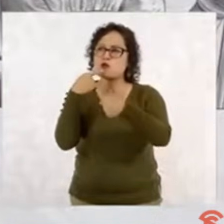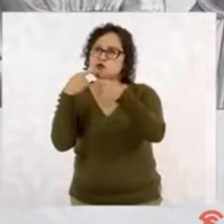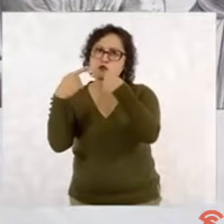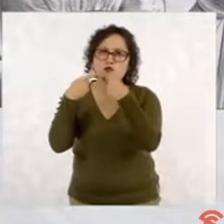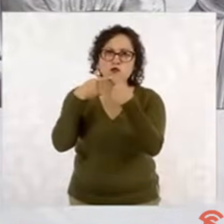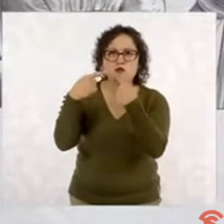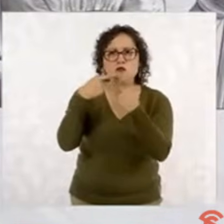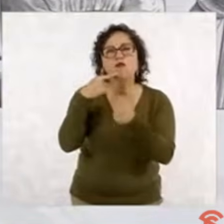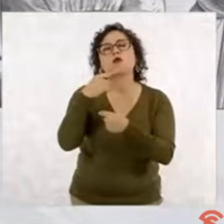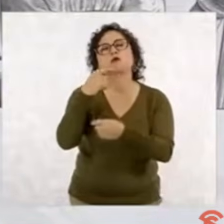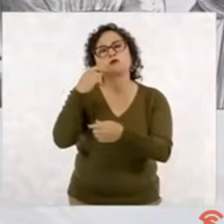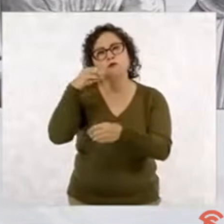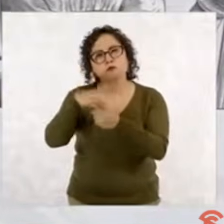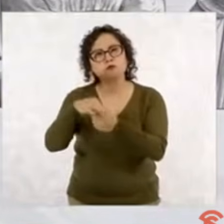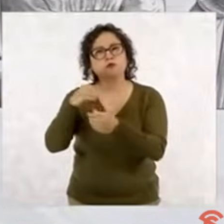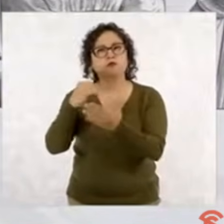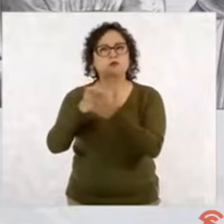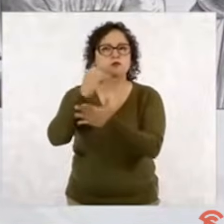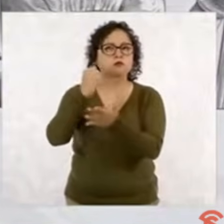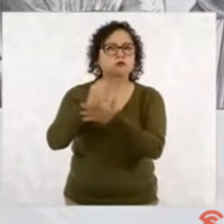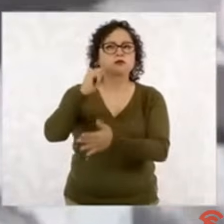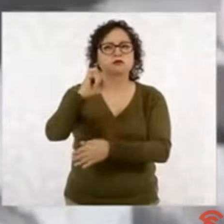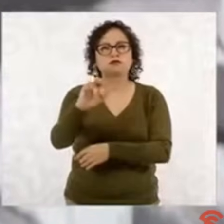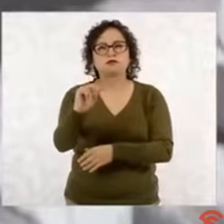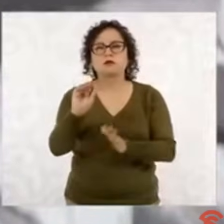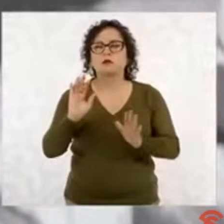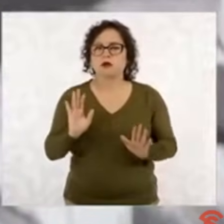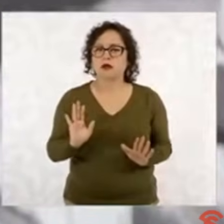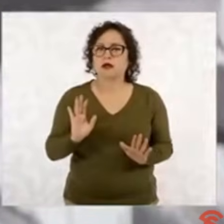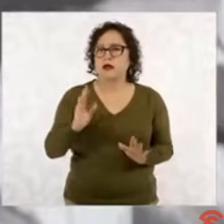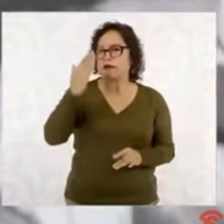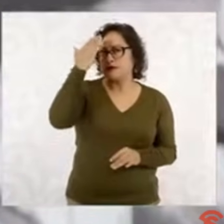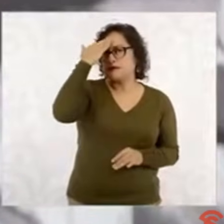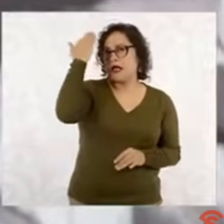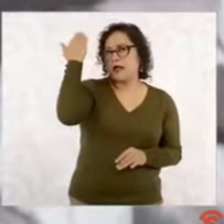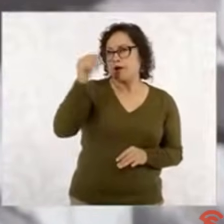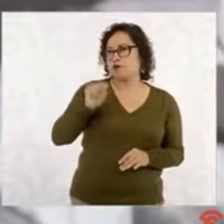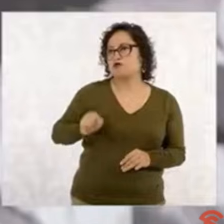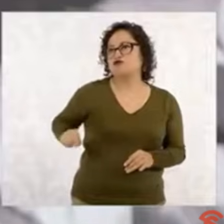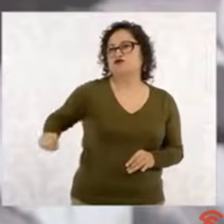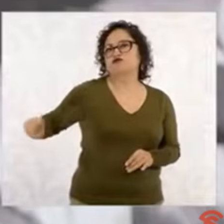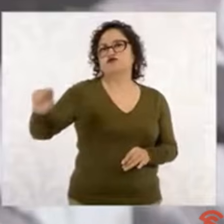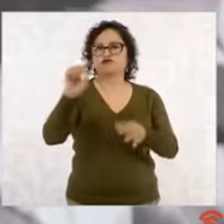algunos aspectos se está trabajando para enriquecer la propuesta y estamos